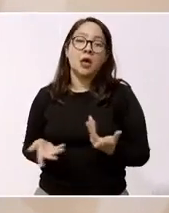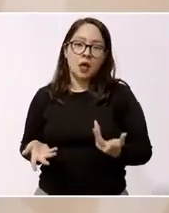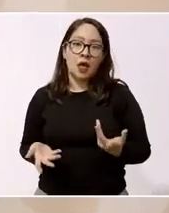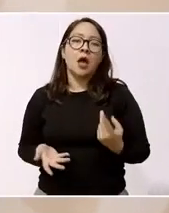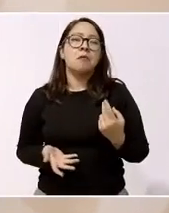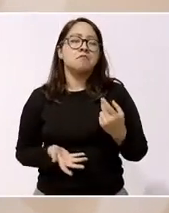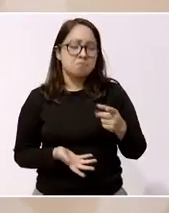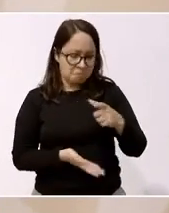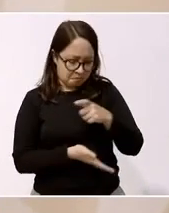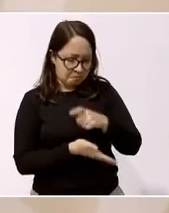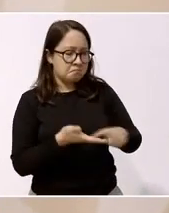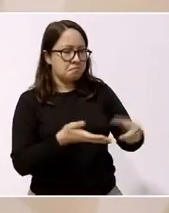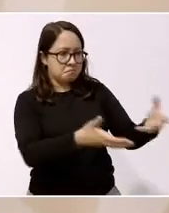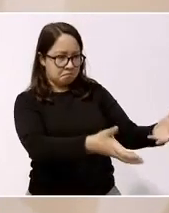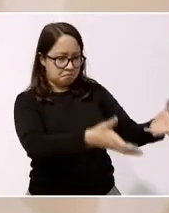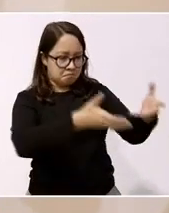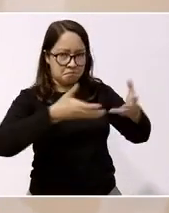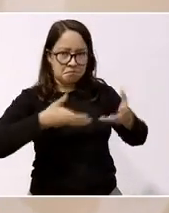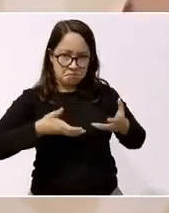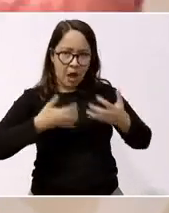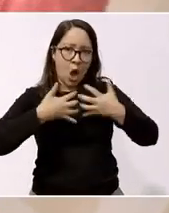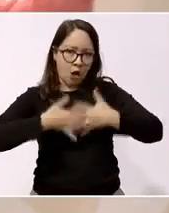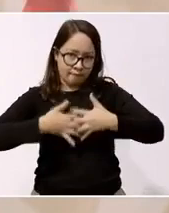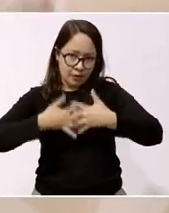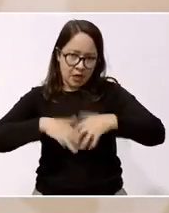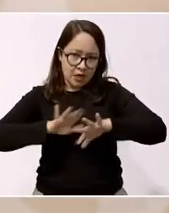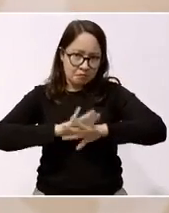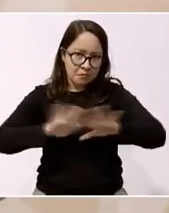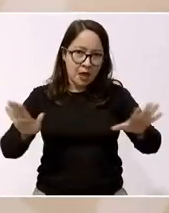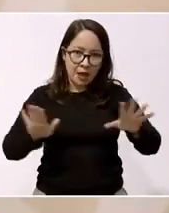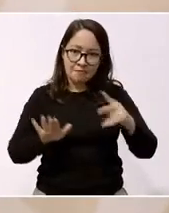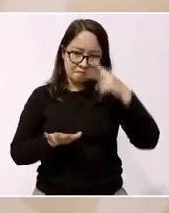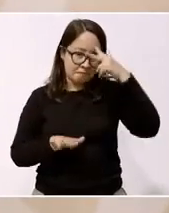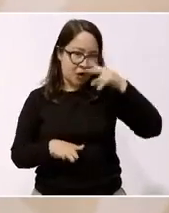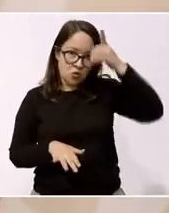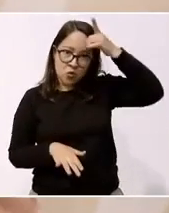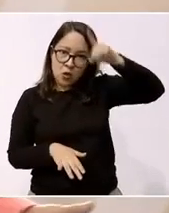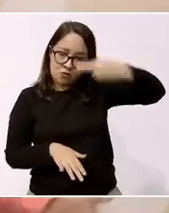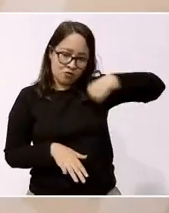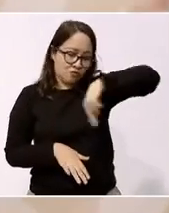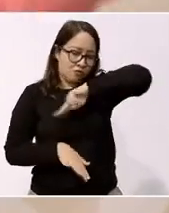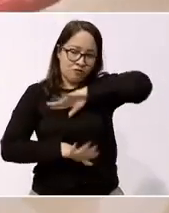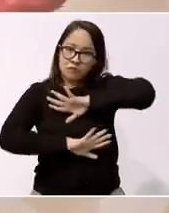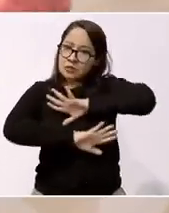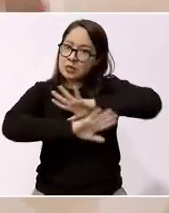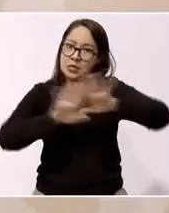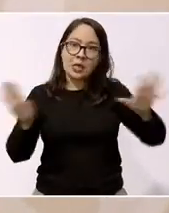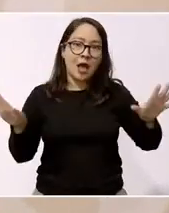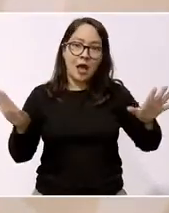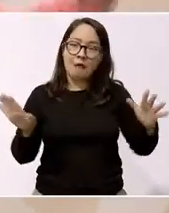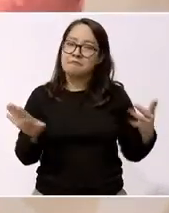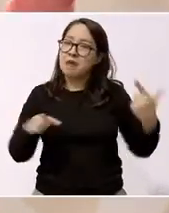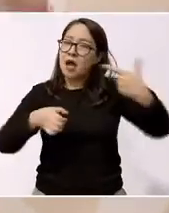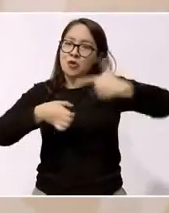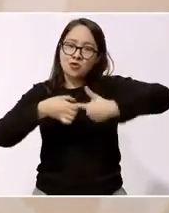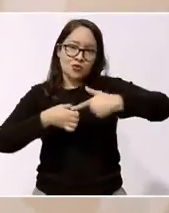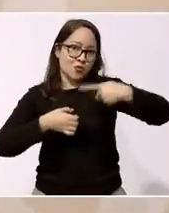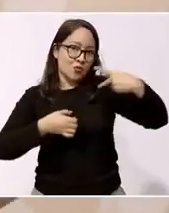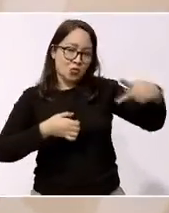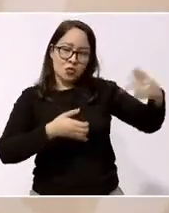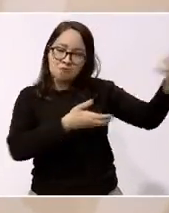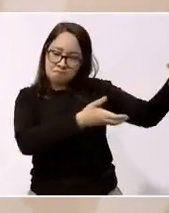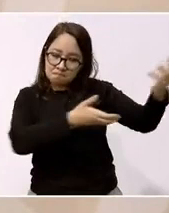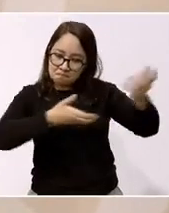compramos esa refinería, que ya es de México, y ya está llegando gasolina de esa